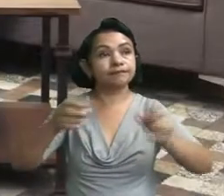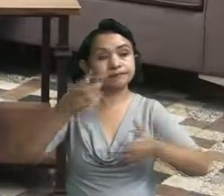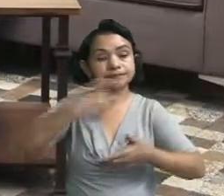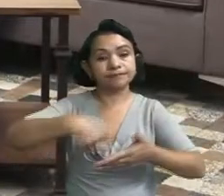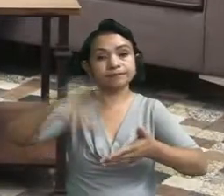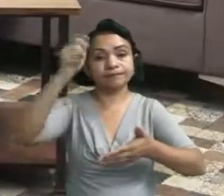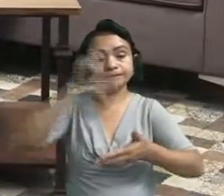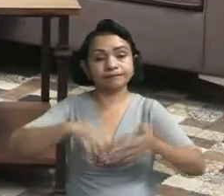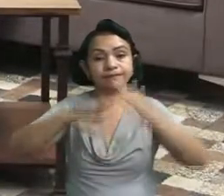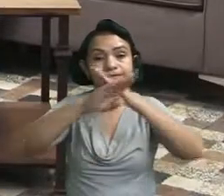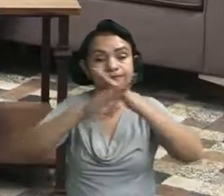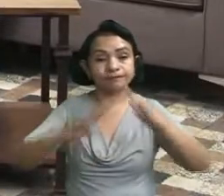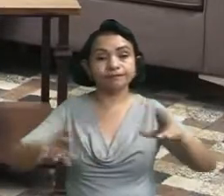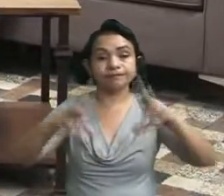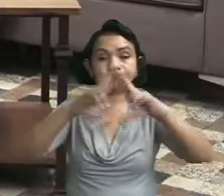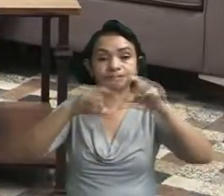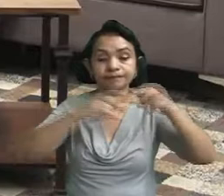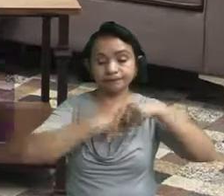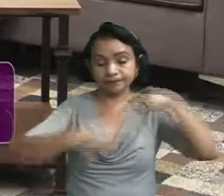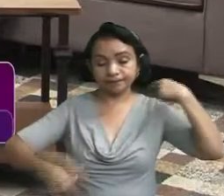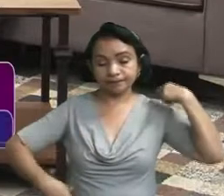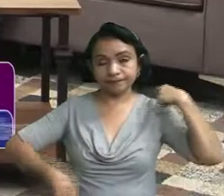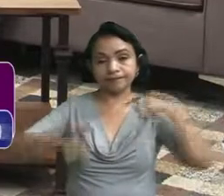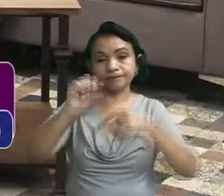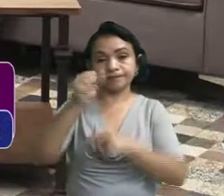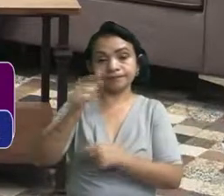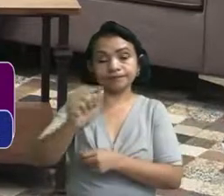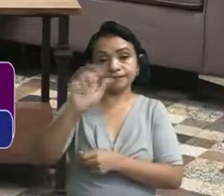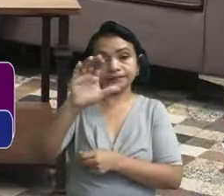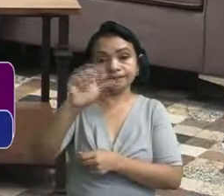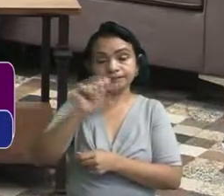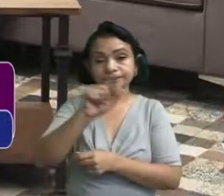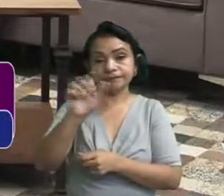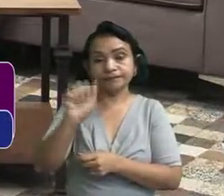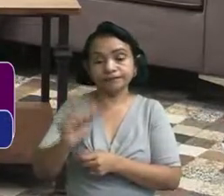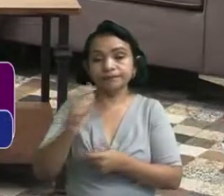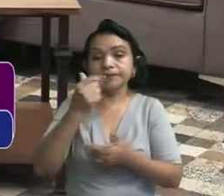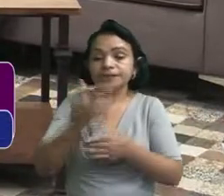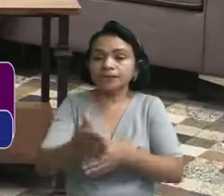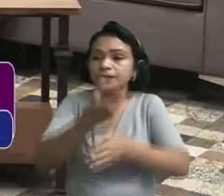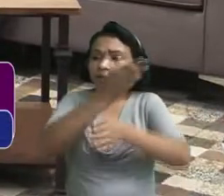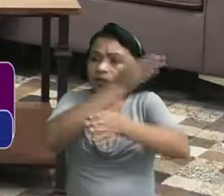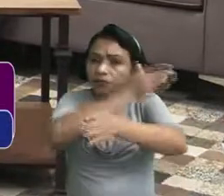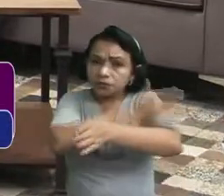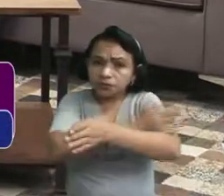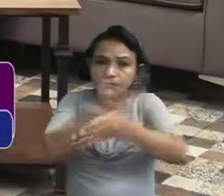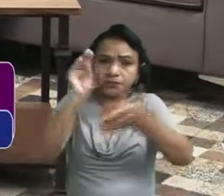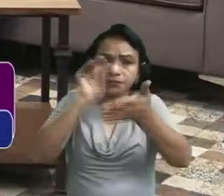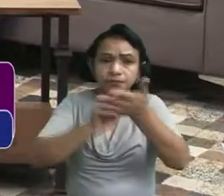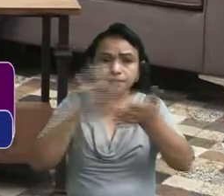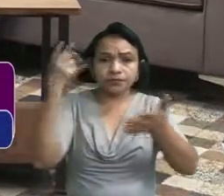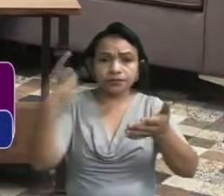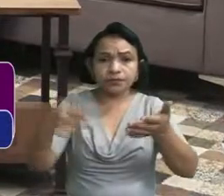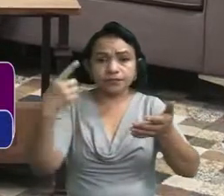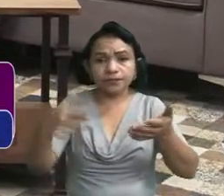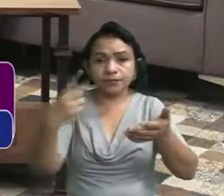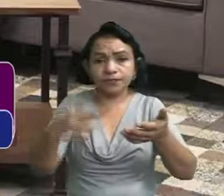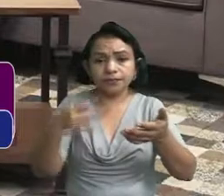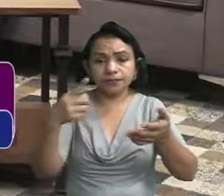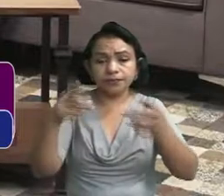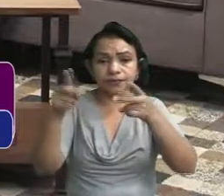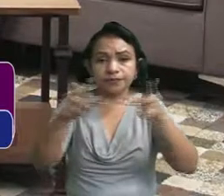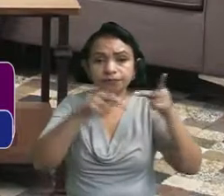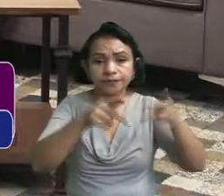Sacas. Esa paz era necesaria para estabilizar Nicaragua en aquel momento, para incluir los derechos de los